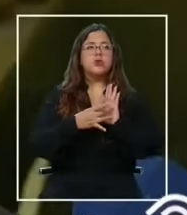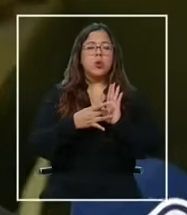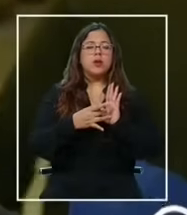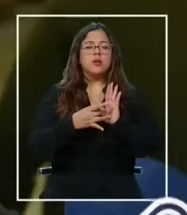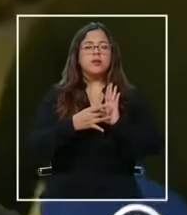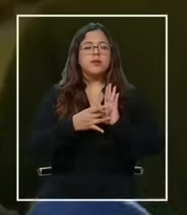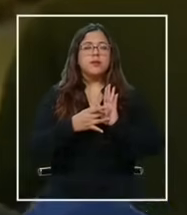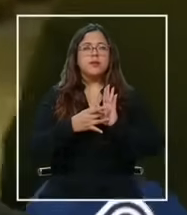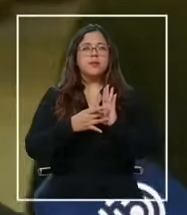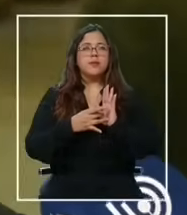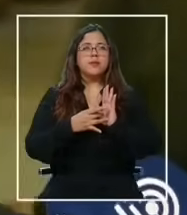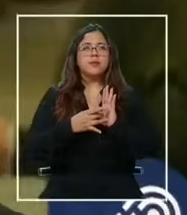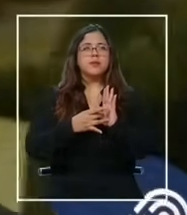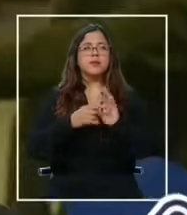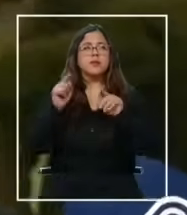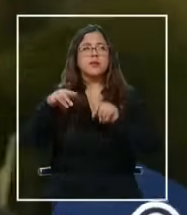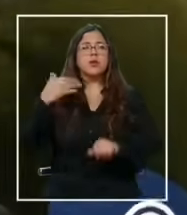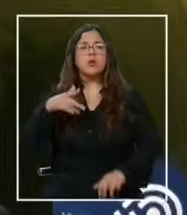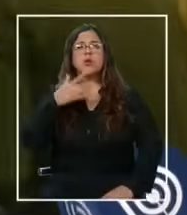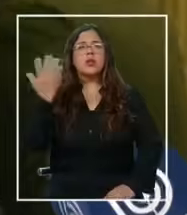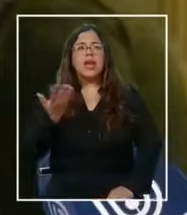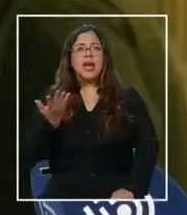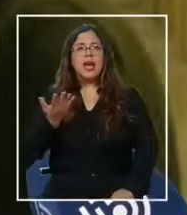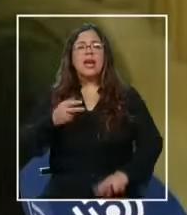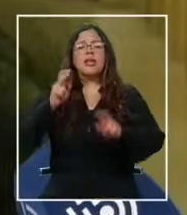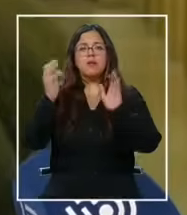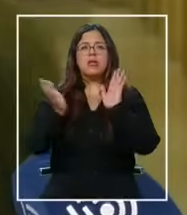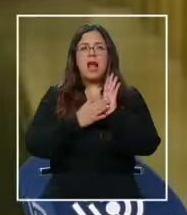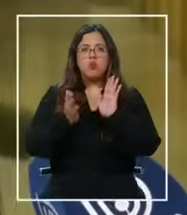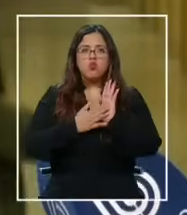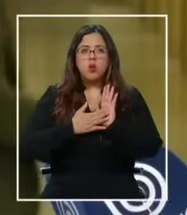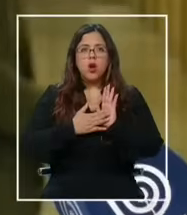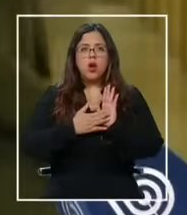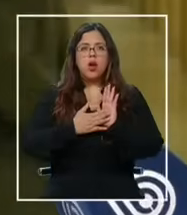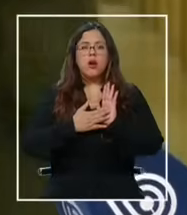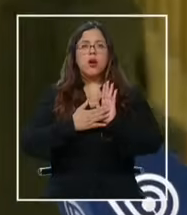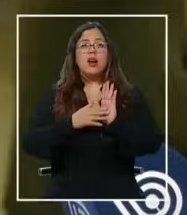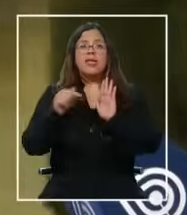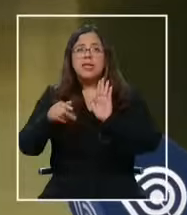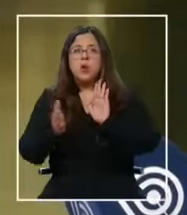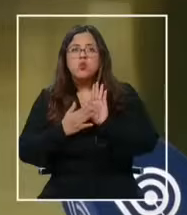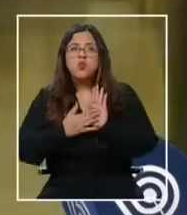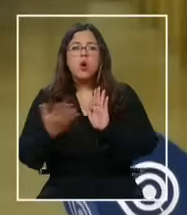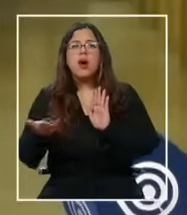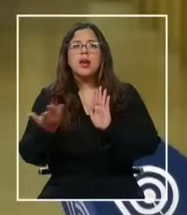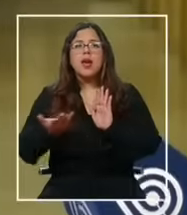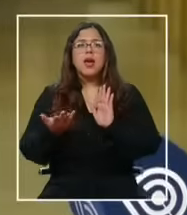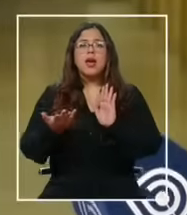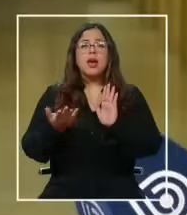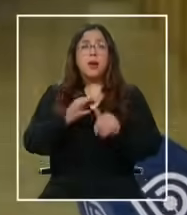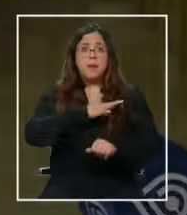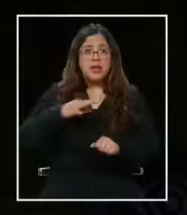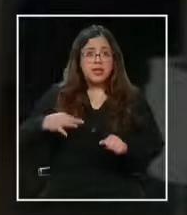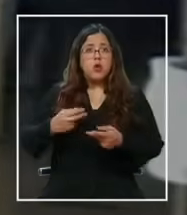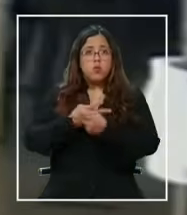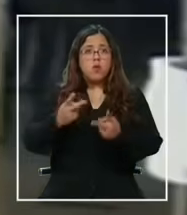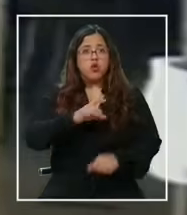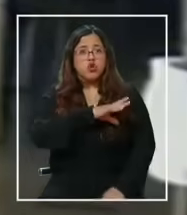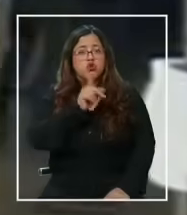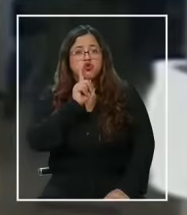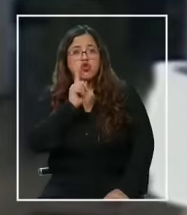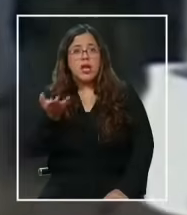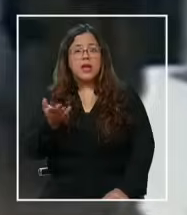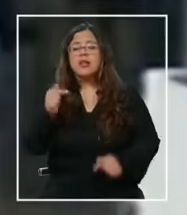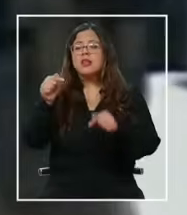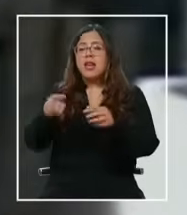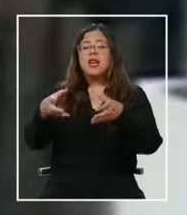criminal lo que importa es la evidencia y la evidencia la tiene el Ministerio Público chileno Es que